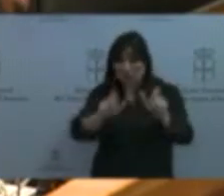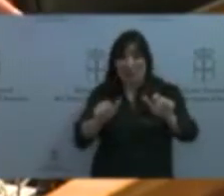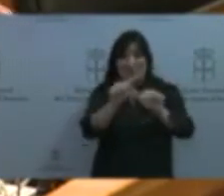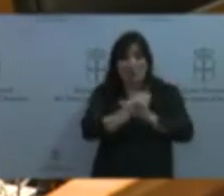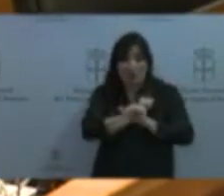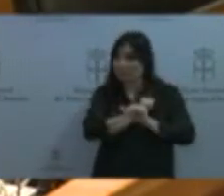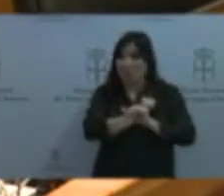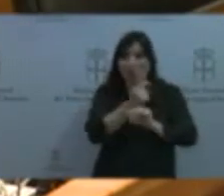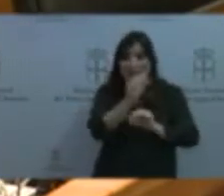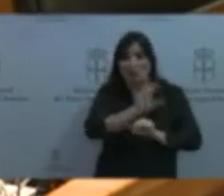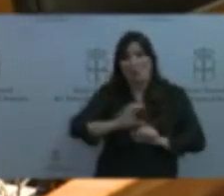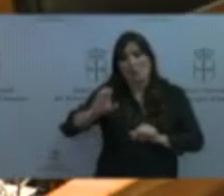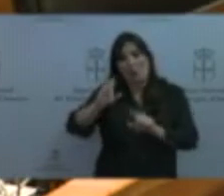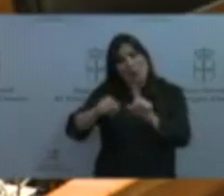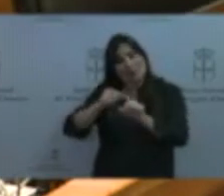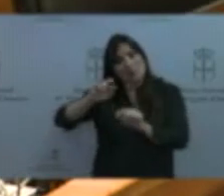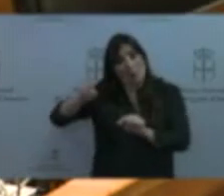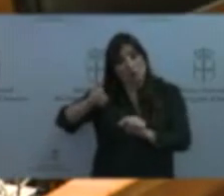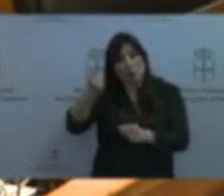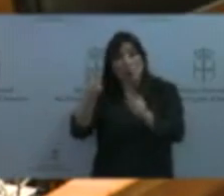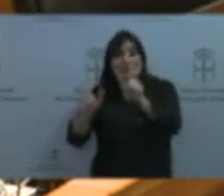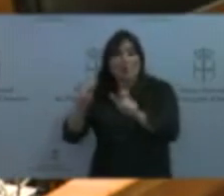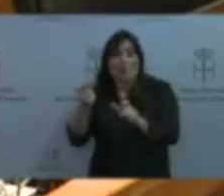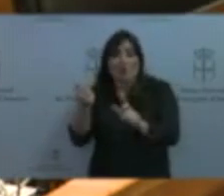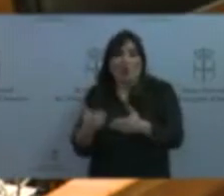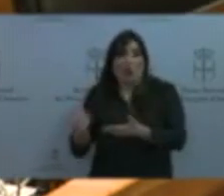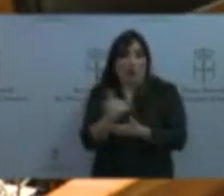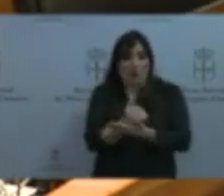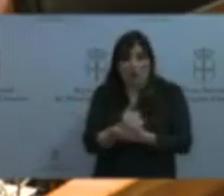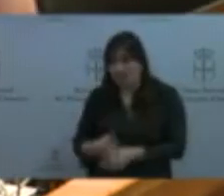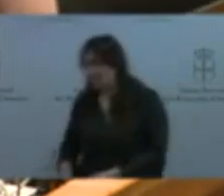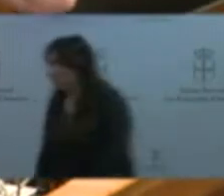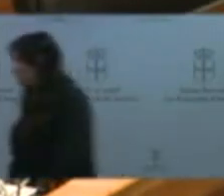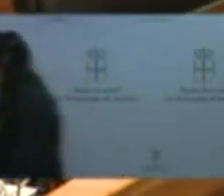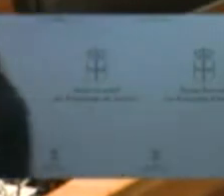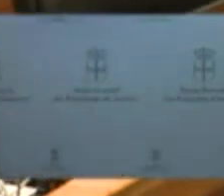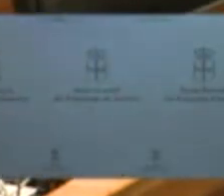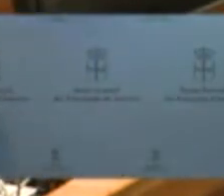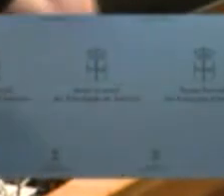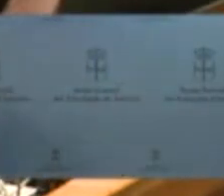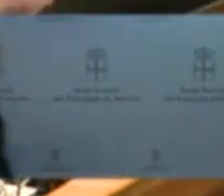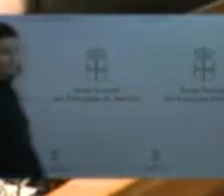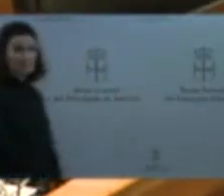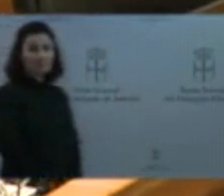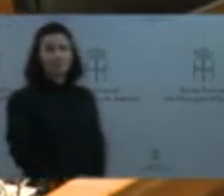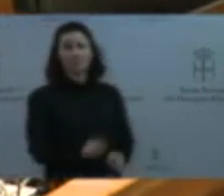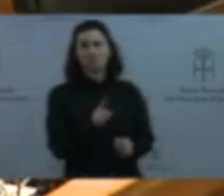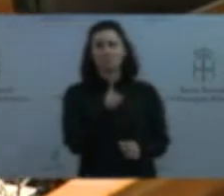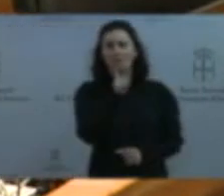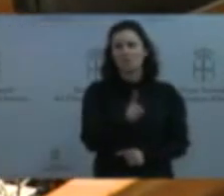personas beneficiadas y donde las administraciones no fueron capaces de año tras año, año tras año, año tras año, y su gobierno de